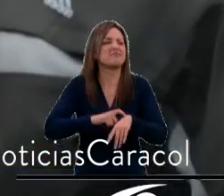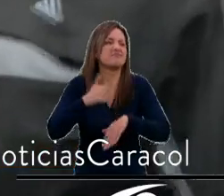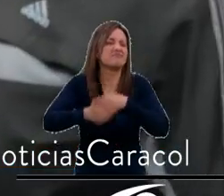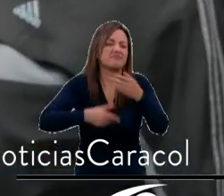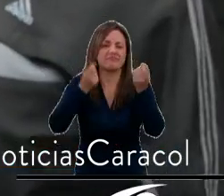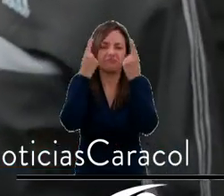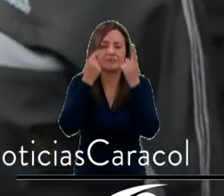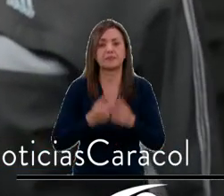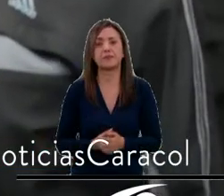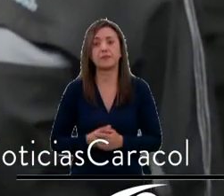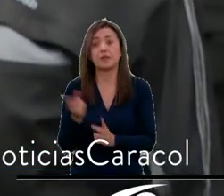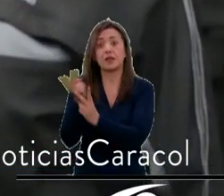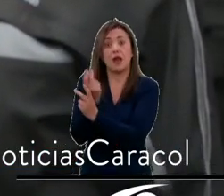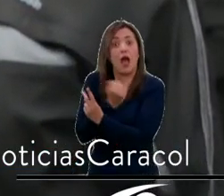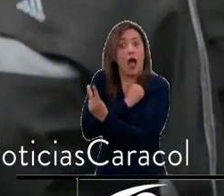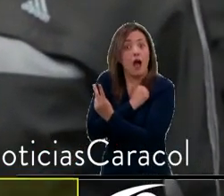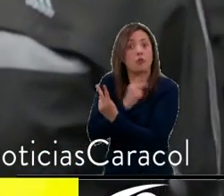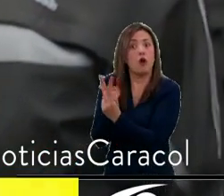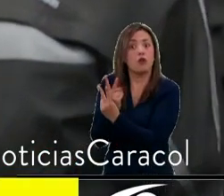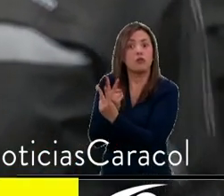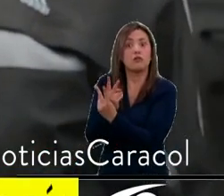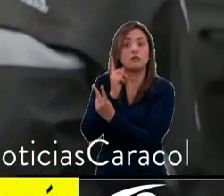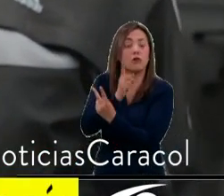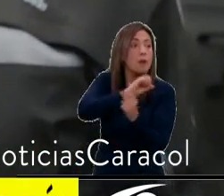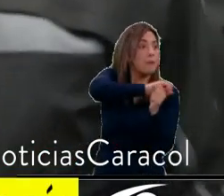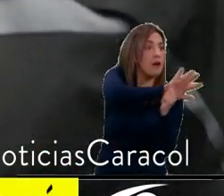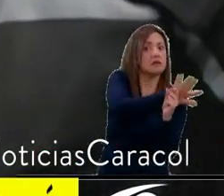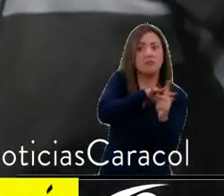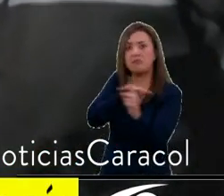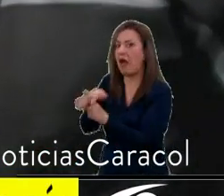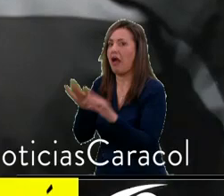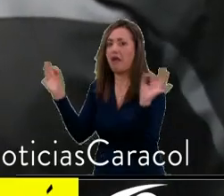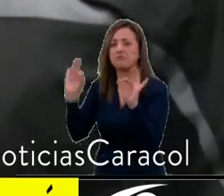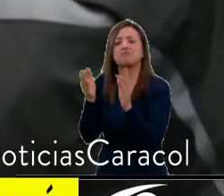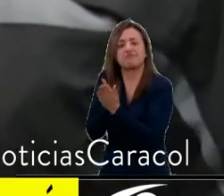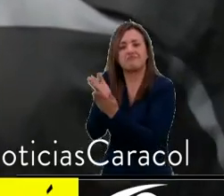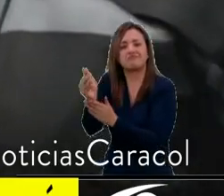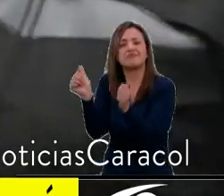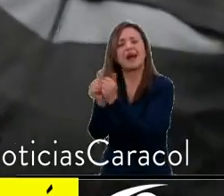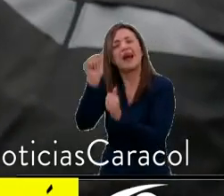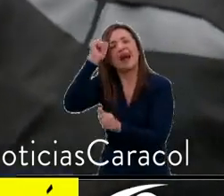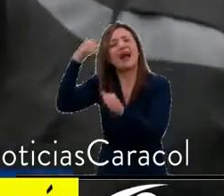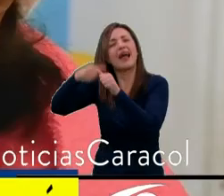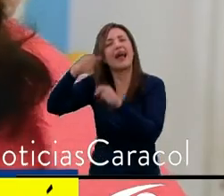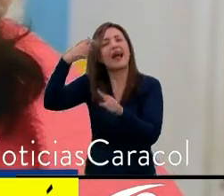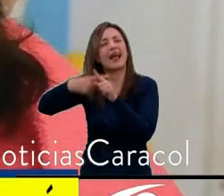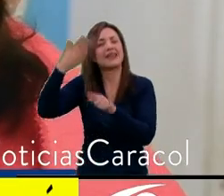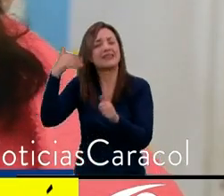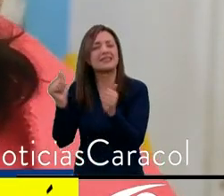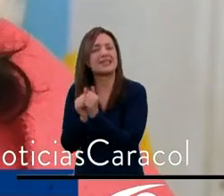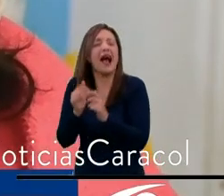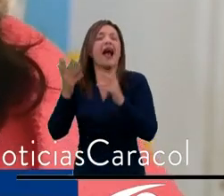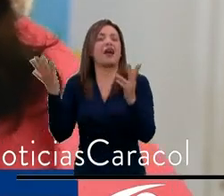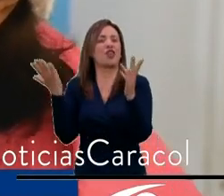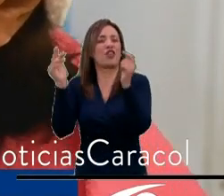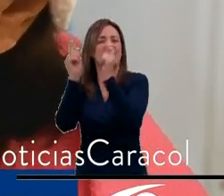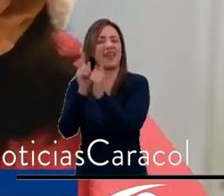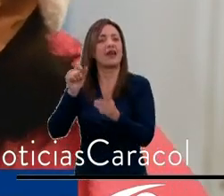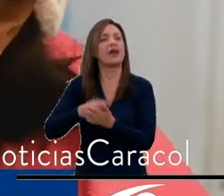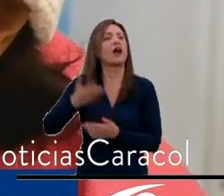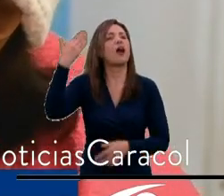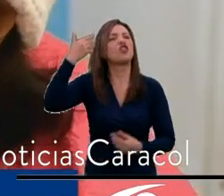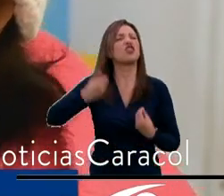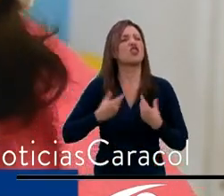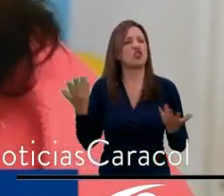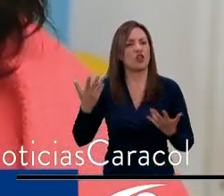comprendido. Amor que no logró separar la pandemia, de la que recuerdan el día y el lugar donde lo sorprendió. Nosotros estábamos por allí en